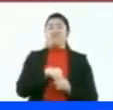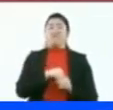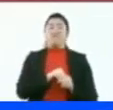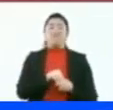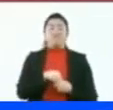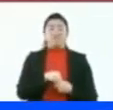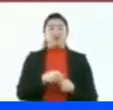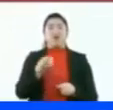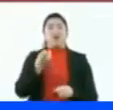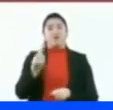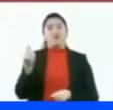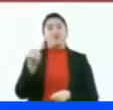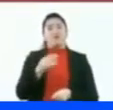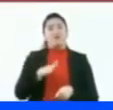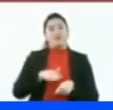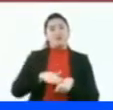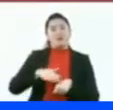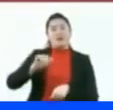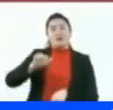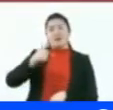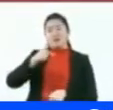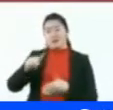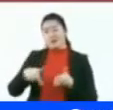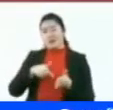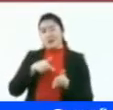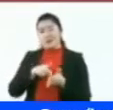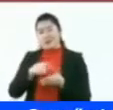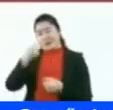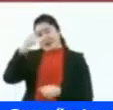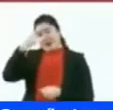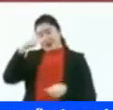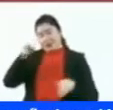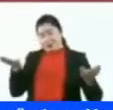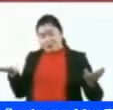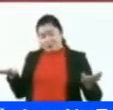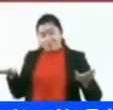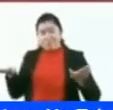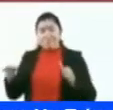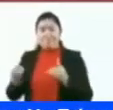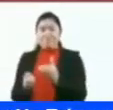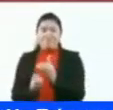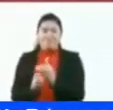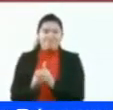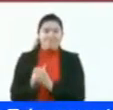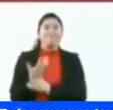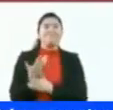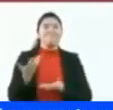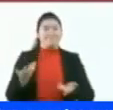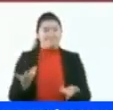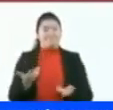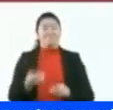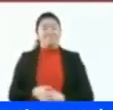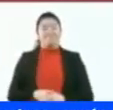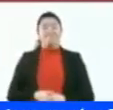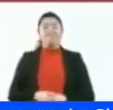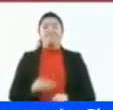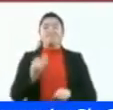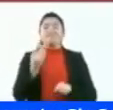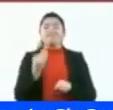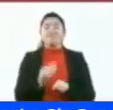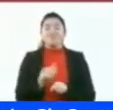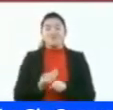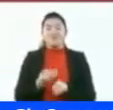era la necesidad de ampliar en la zona centro un nuevo aeropuerto. Y en este caso, no